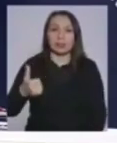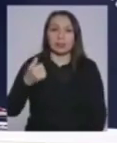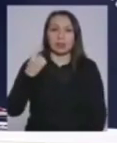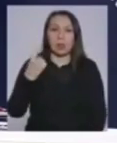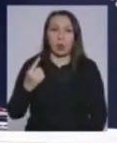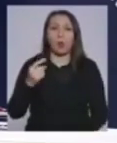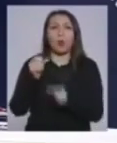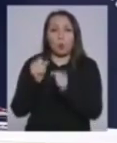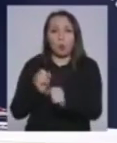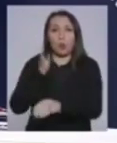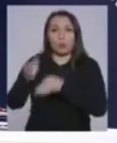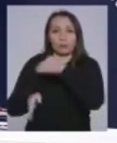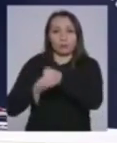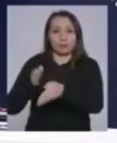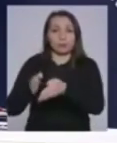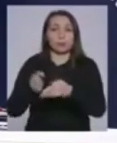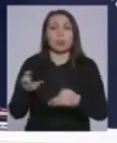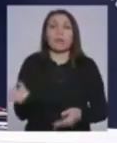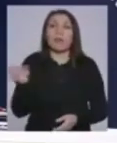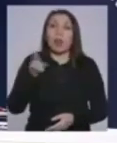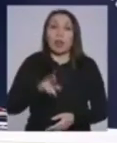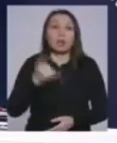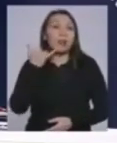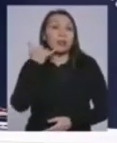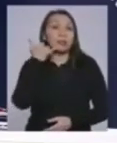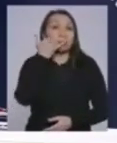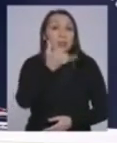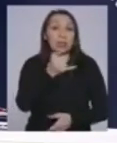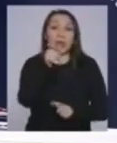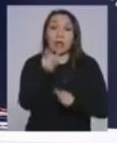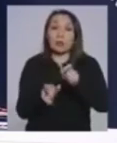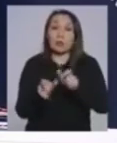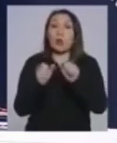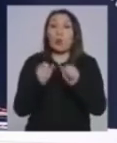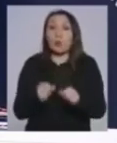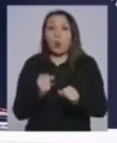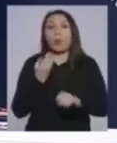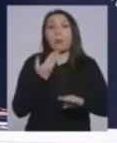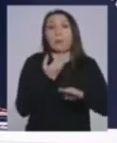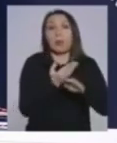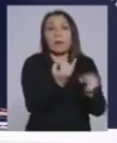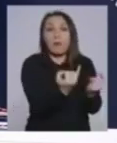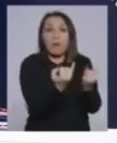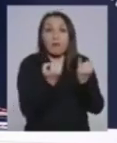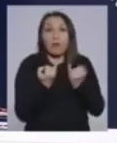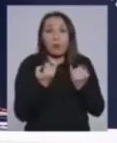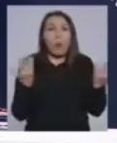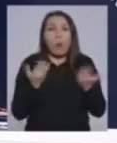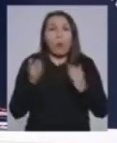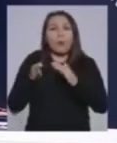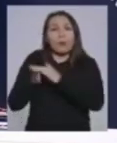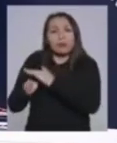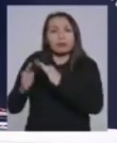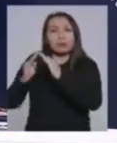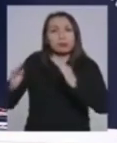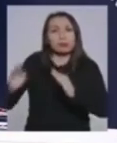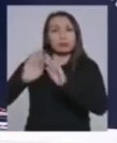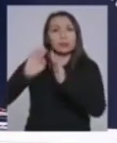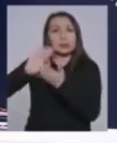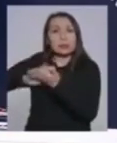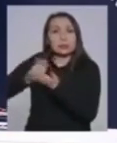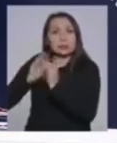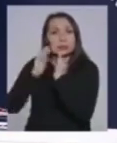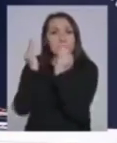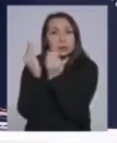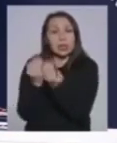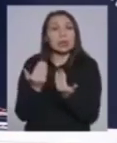9.661 cupos. Quiero reiterar el teléfono para las personas poder acceder a información de las residencias sanitarias o aquellas personas